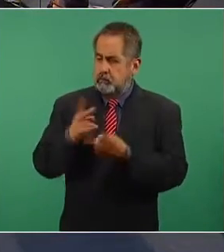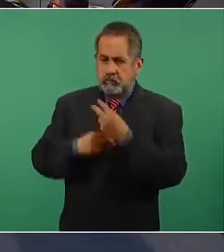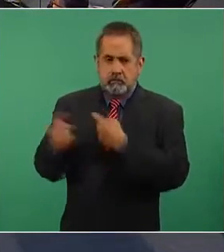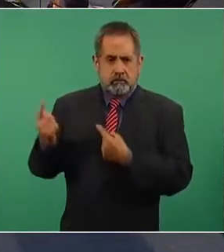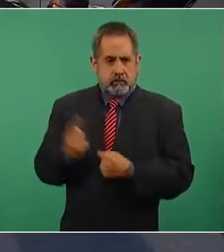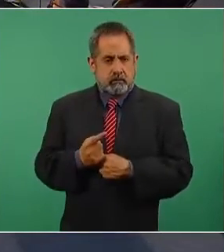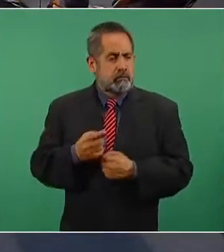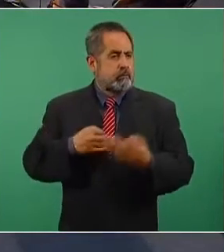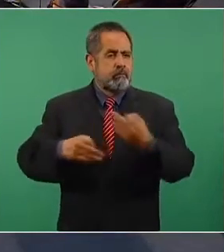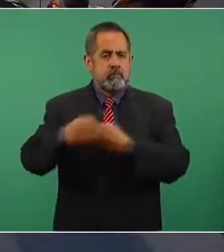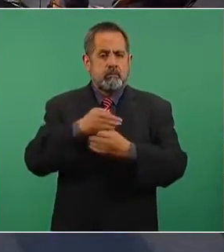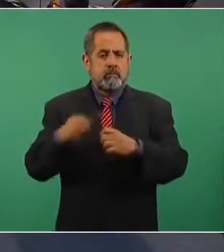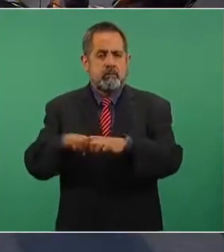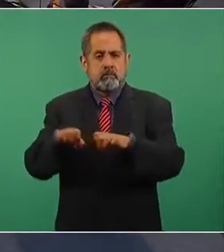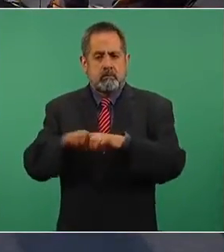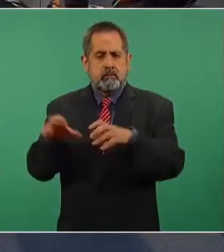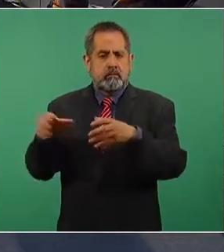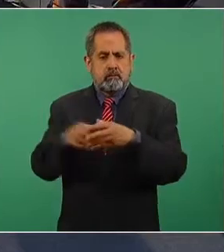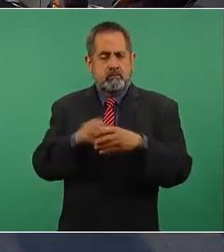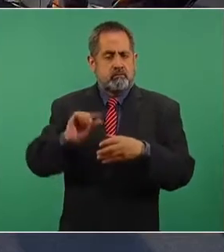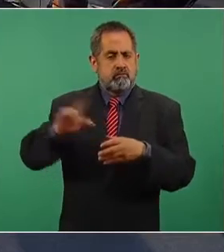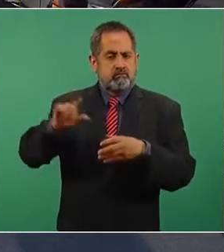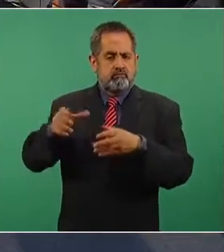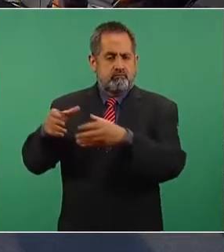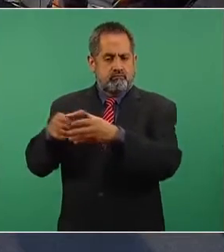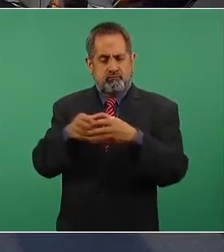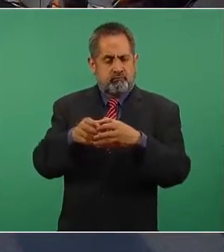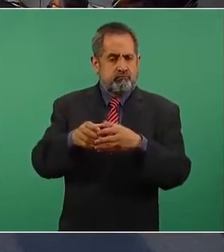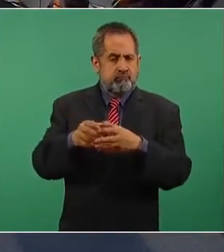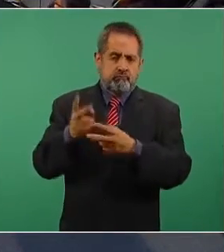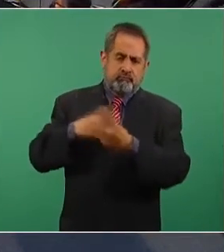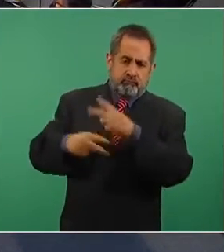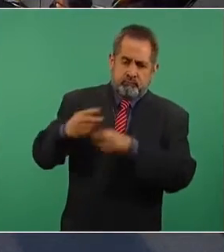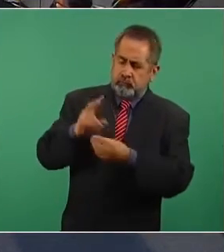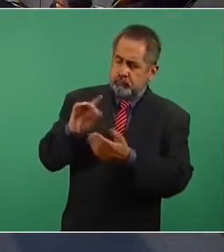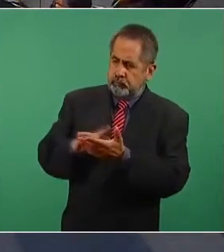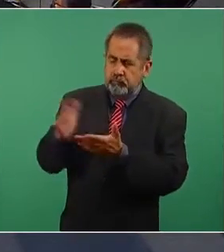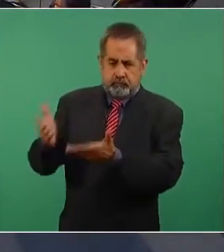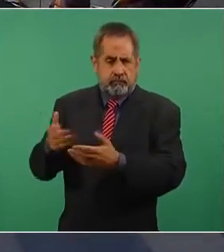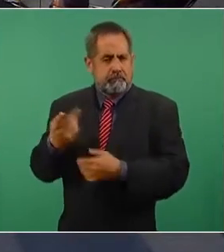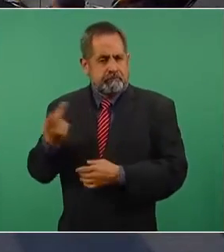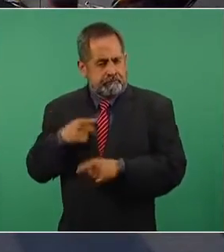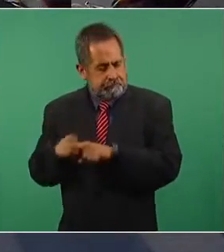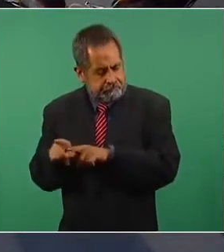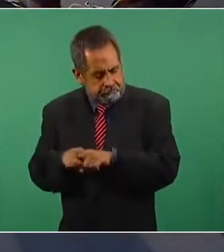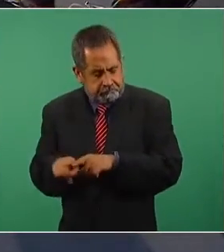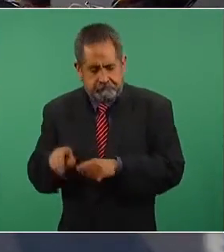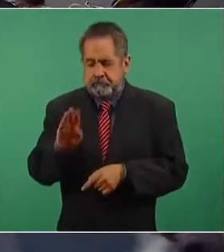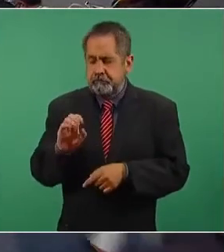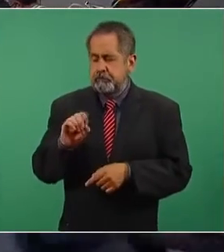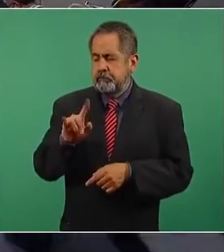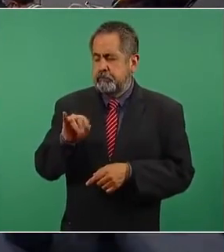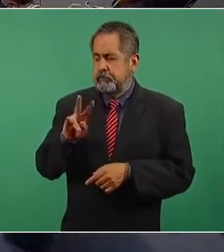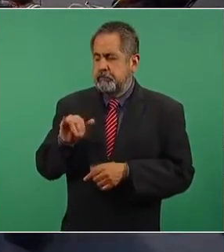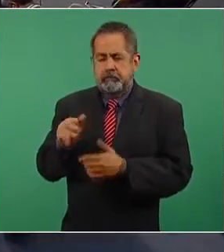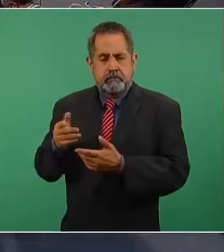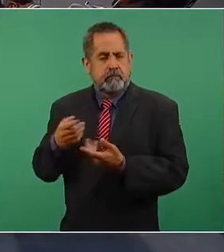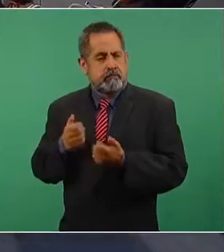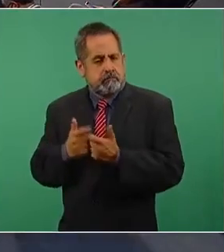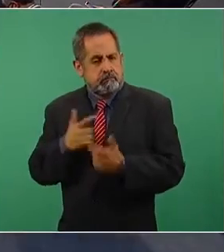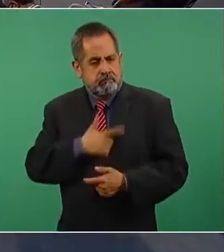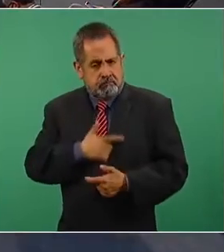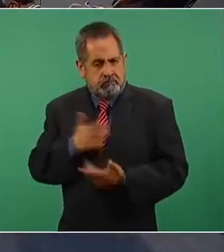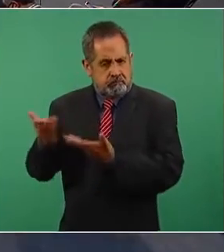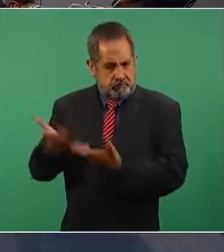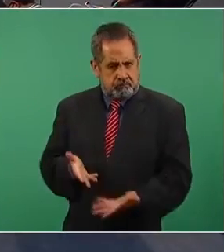también y a toda la distinguida comitiva de los hermanos de Bolivia. Nos da mucho gusto siempre recibirlos en esta que